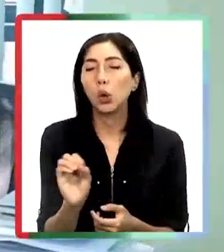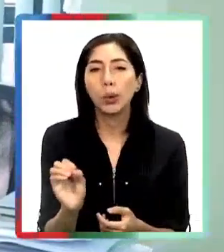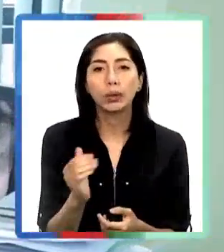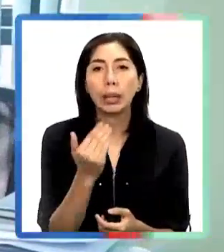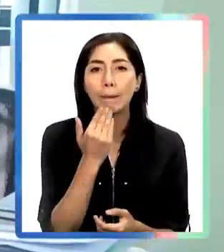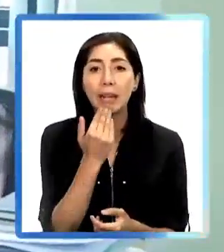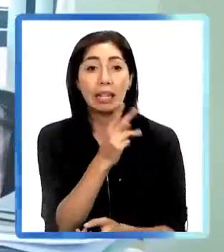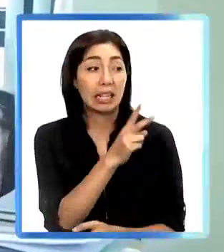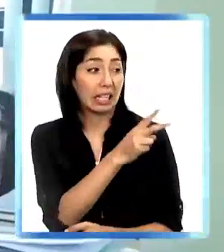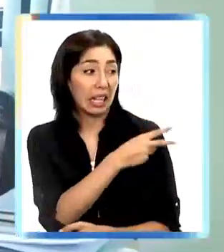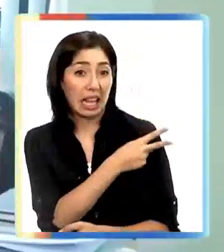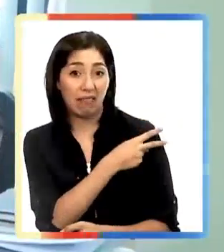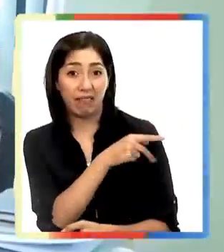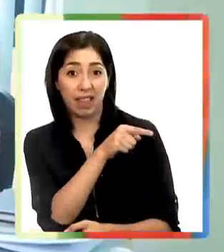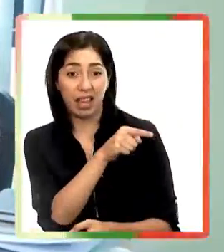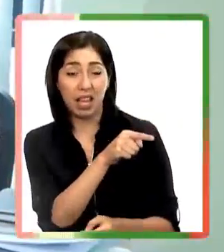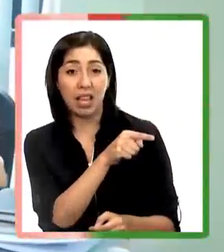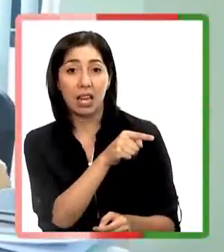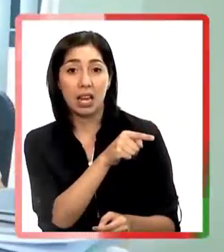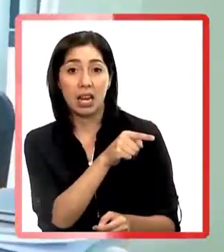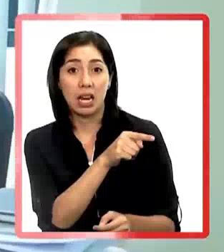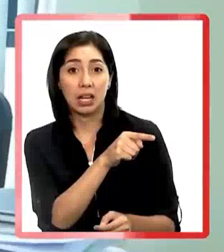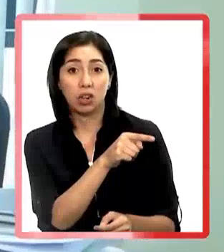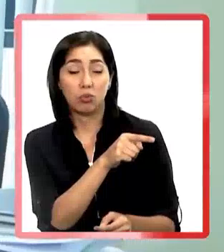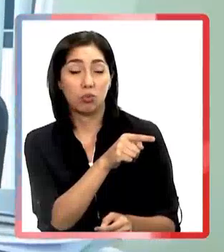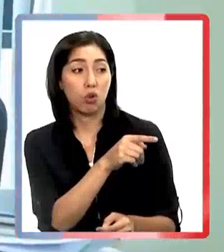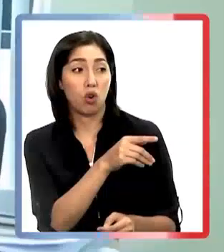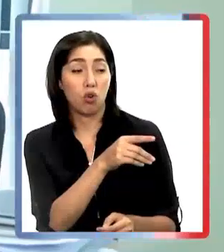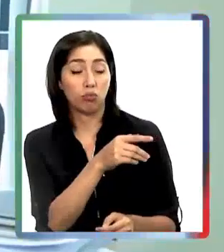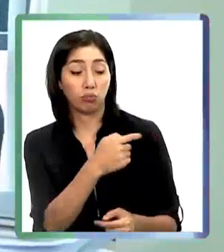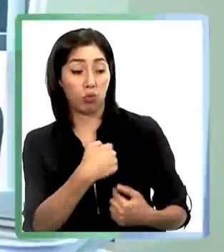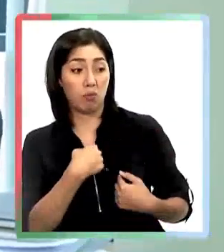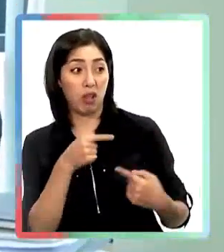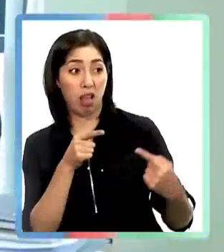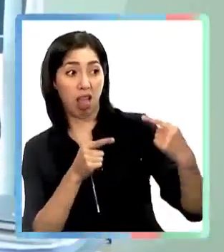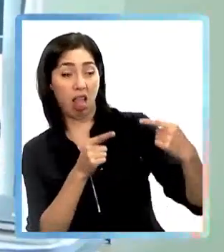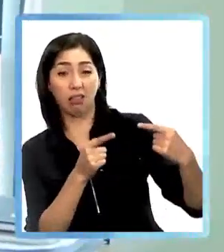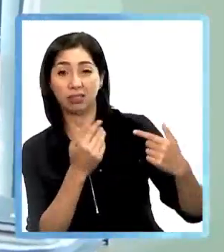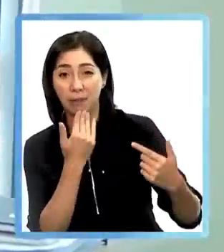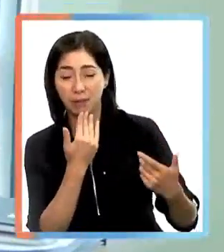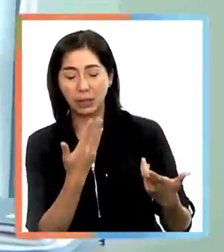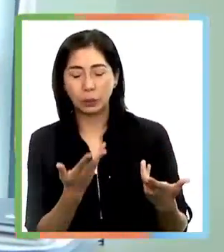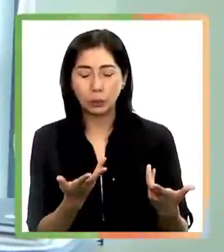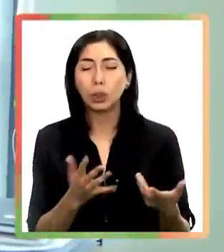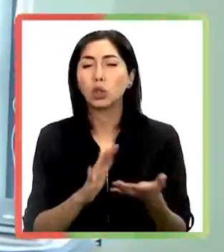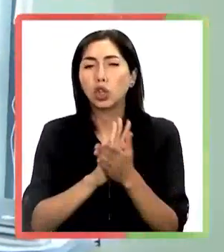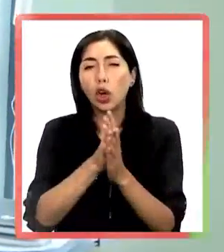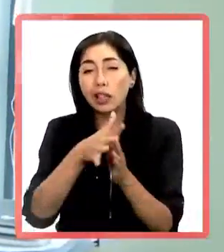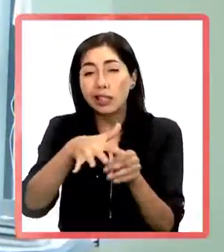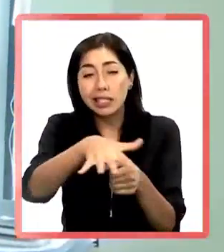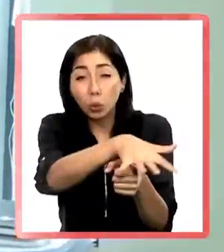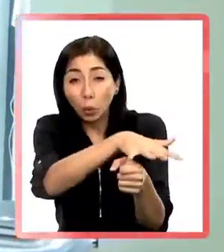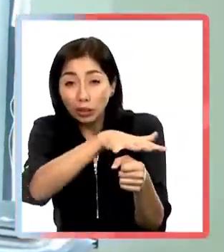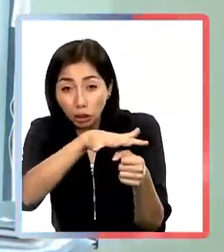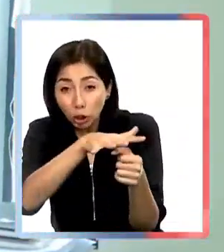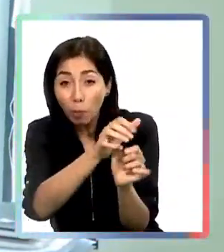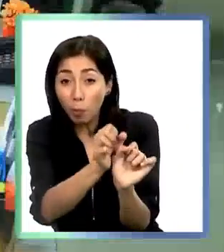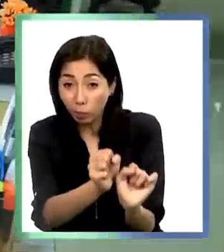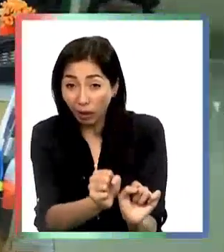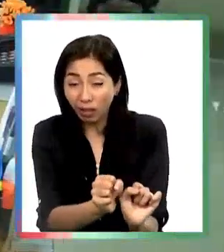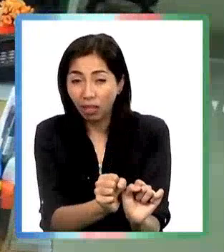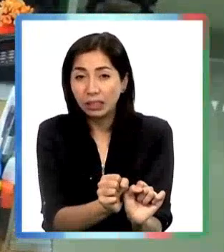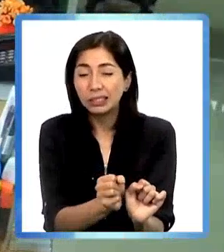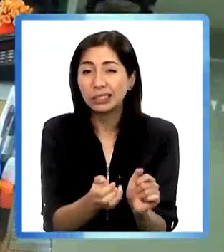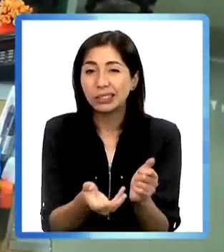conflictos relacionales entre jefes y subalternos y colaboradores, todas estas situaciones que pudieran estar antes de